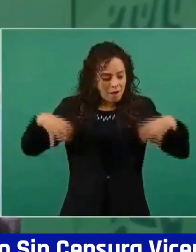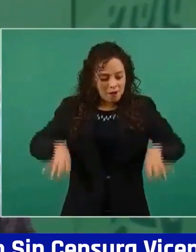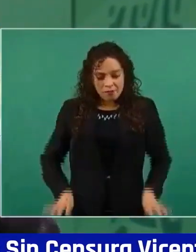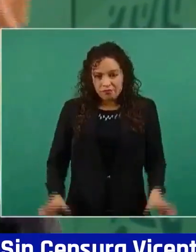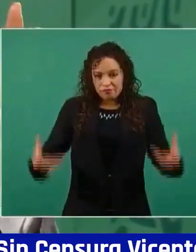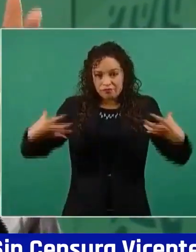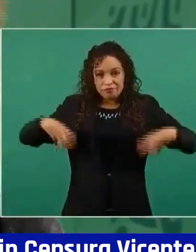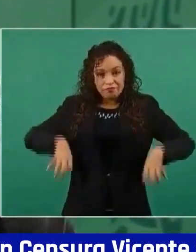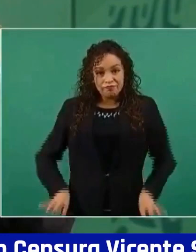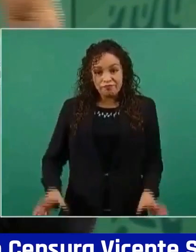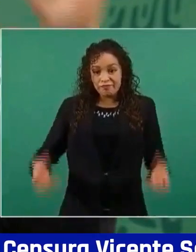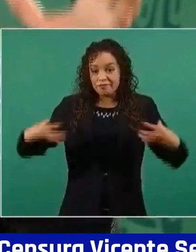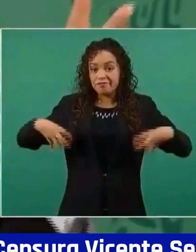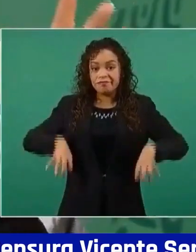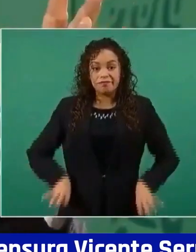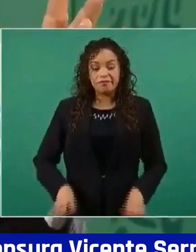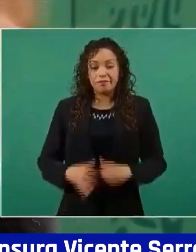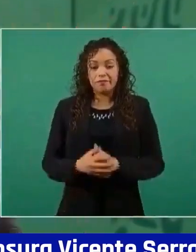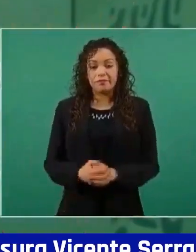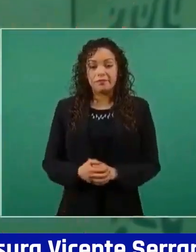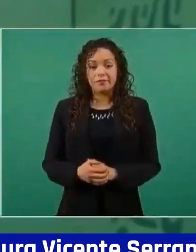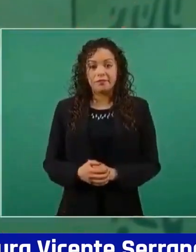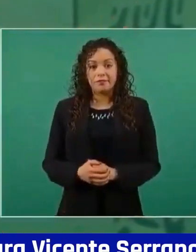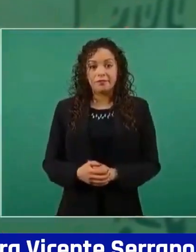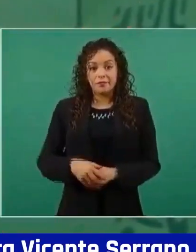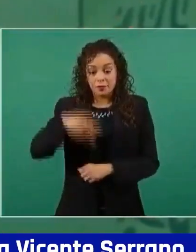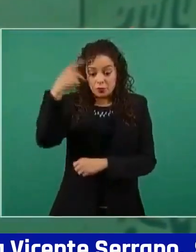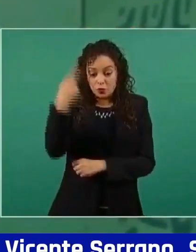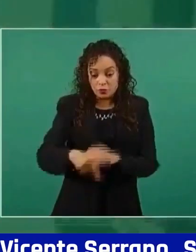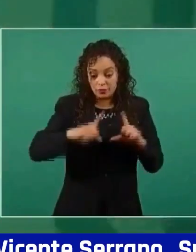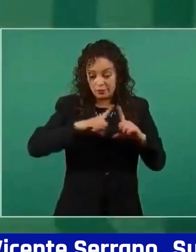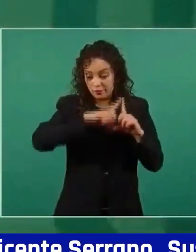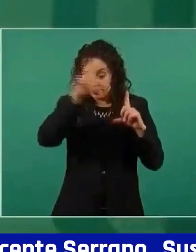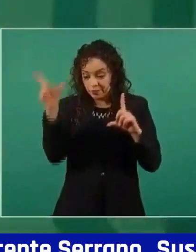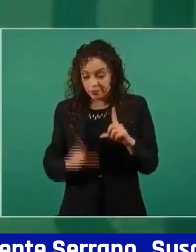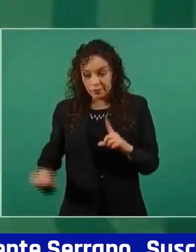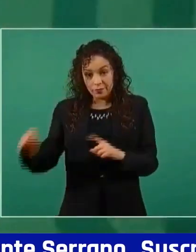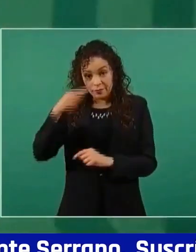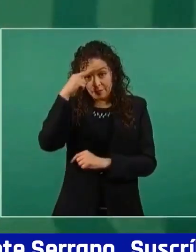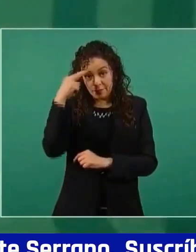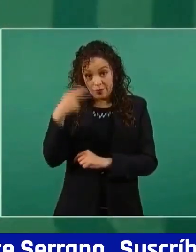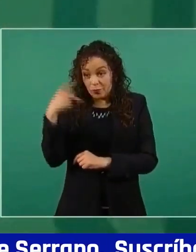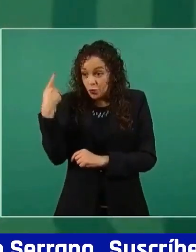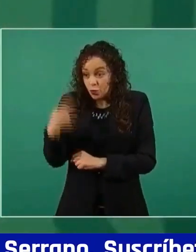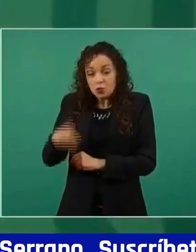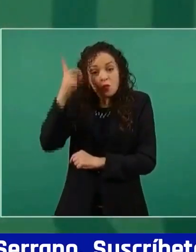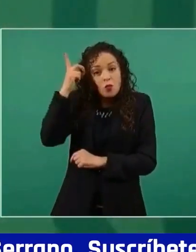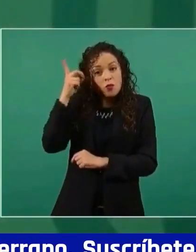el pasar los bienes de todos los mexicanos a particulares.